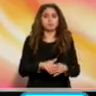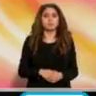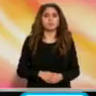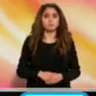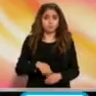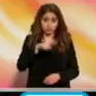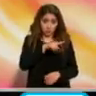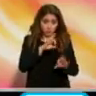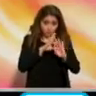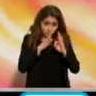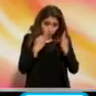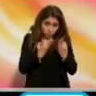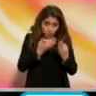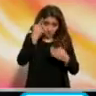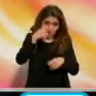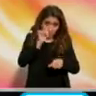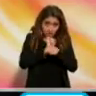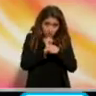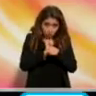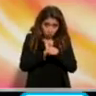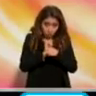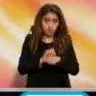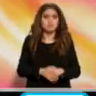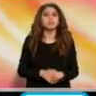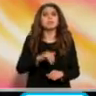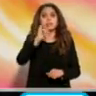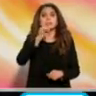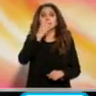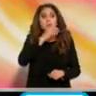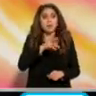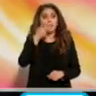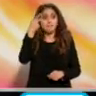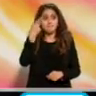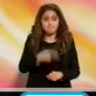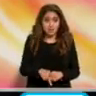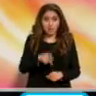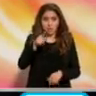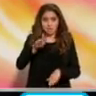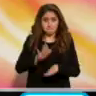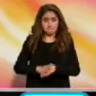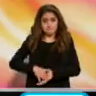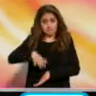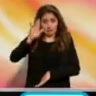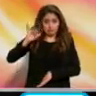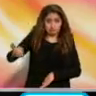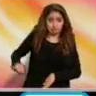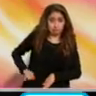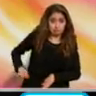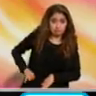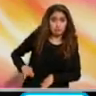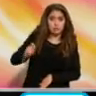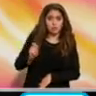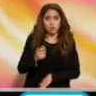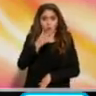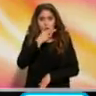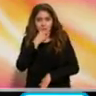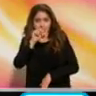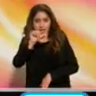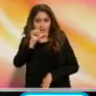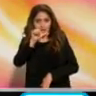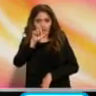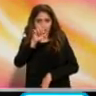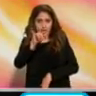escenificado. de alguna Exacto. manera. Está padrísimo, Sí, claro. sí, pero además es todavía más interesante con la dirección de Alejandro